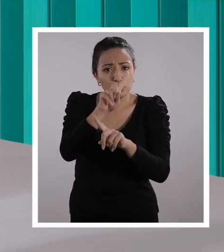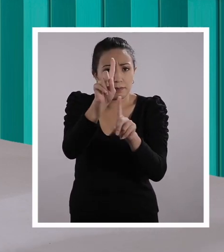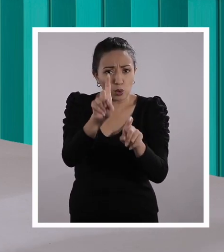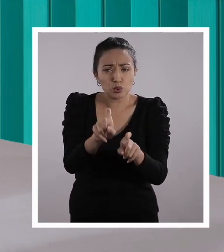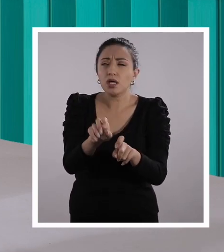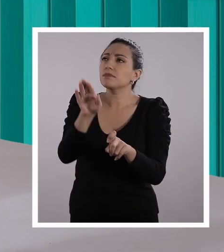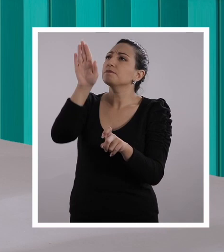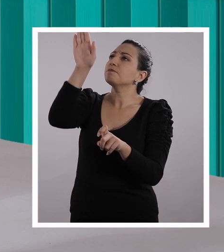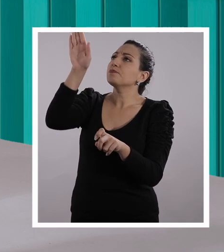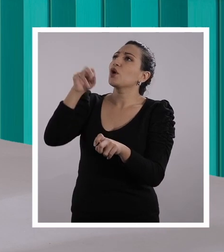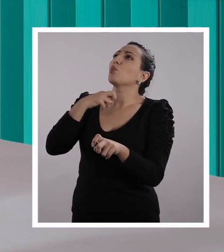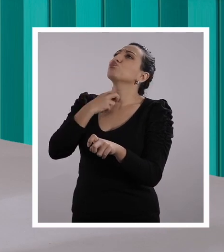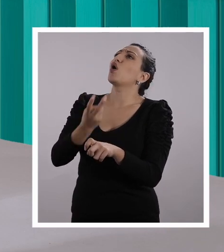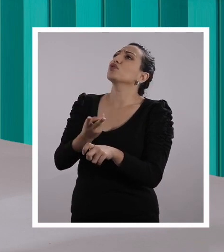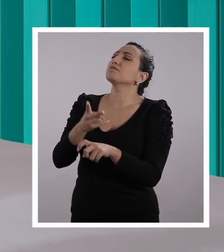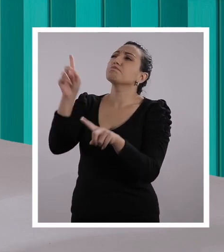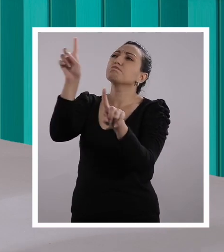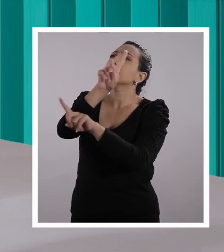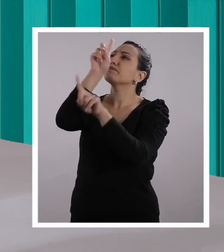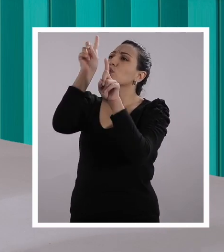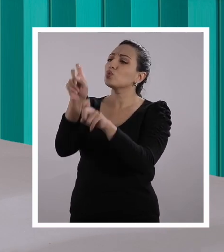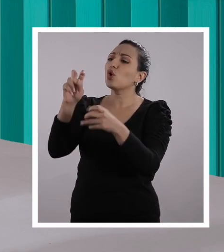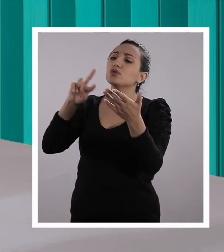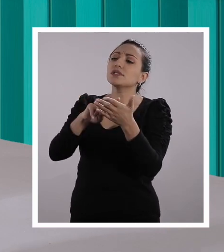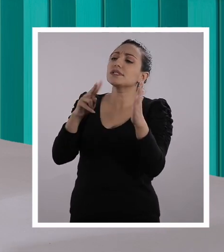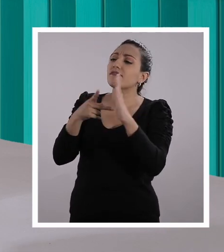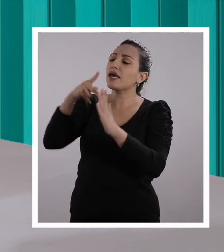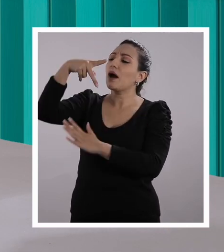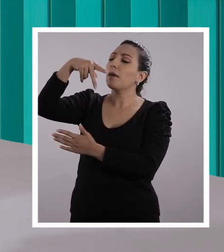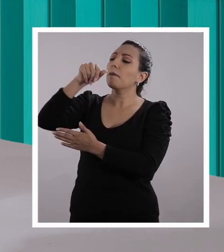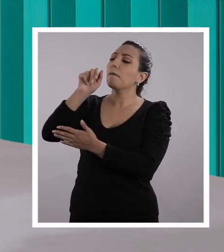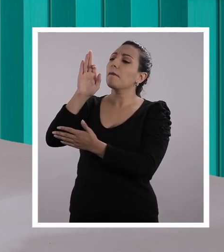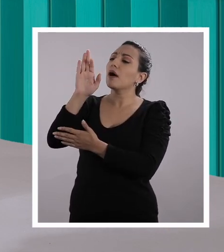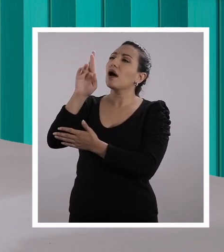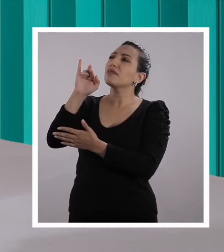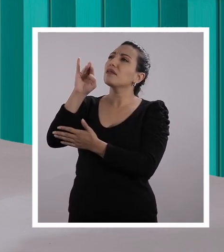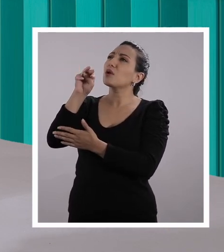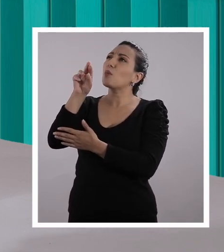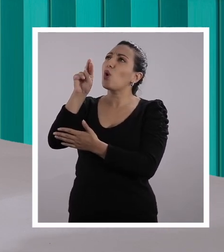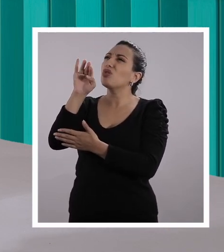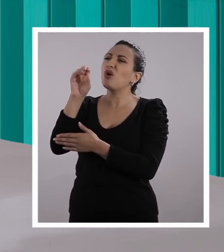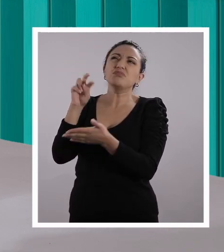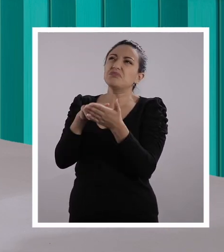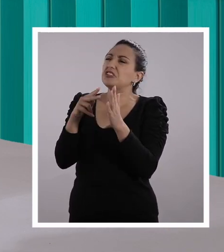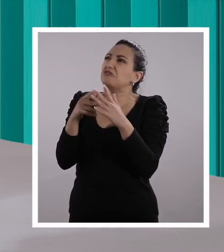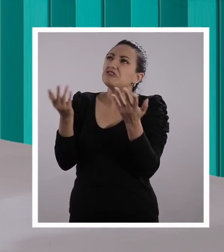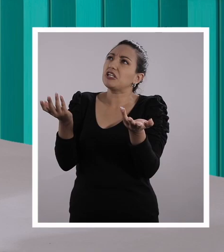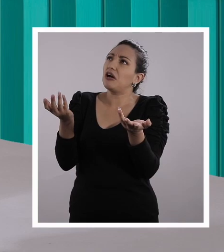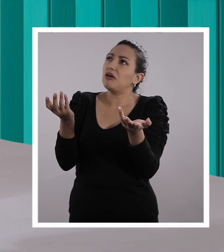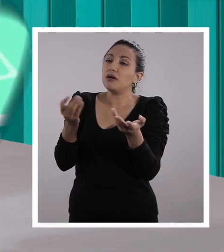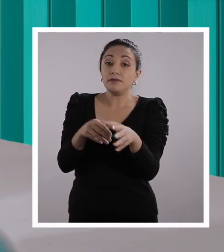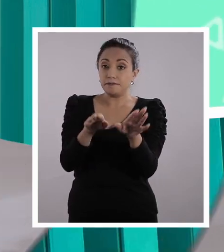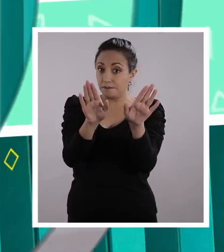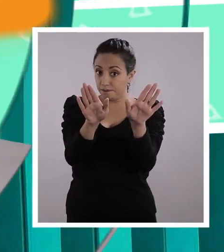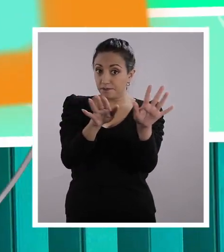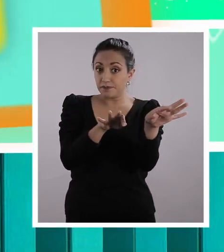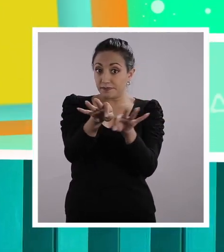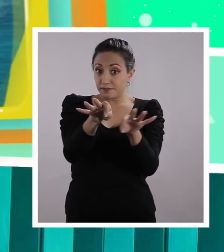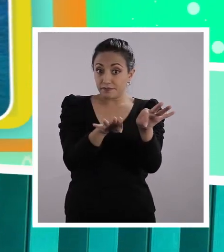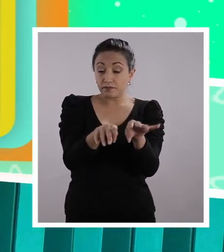suena preguntamos la western que significa patrimonio keith webster ayudanos que significa patrimonio